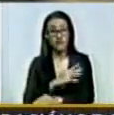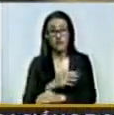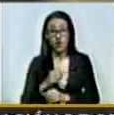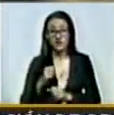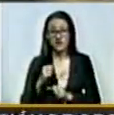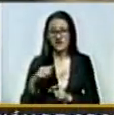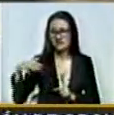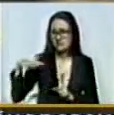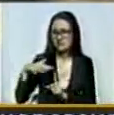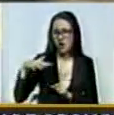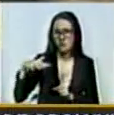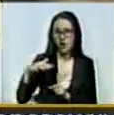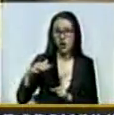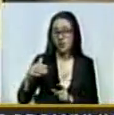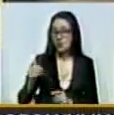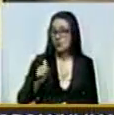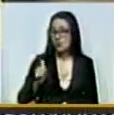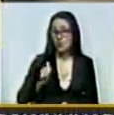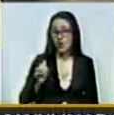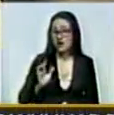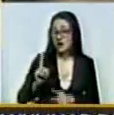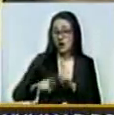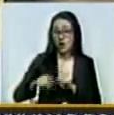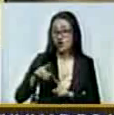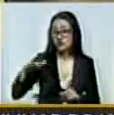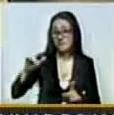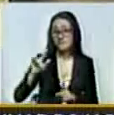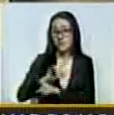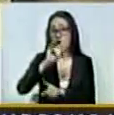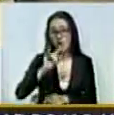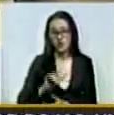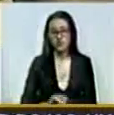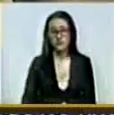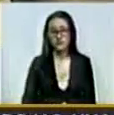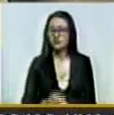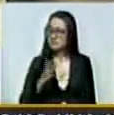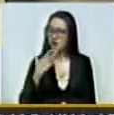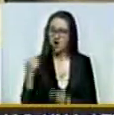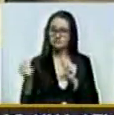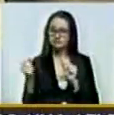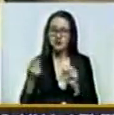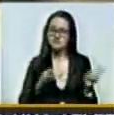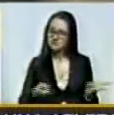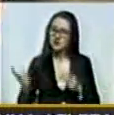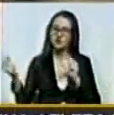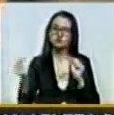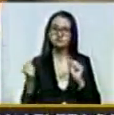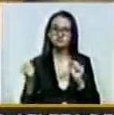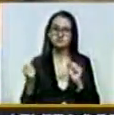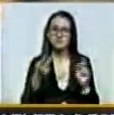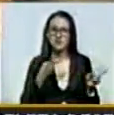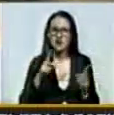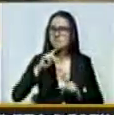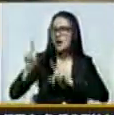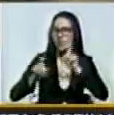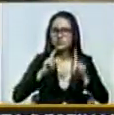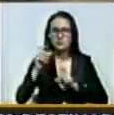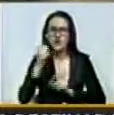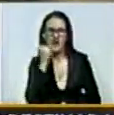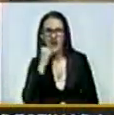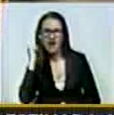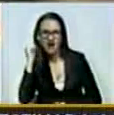asediada cualquier disidencia es traición. Que viva el debate, bienvenido sea el debate, bienvenidas sean las preguntas, los